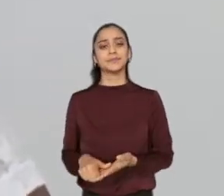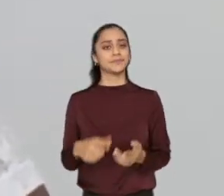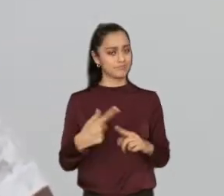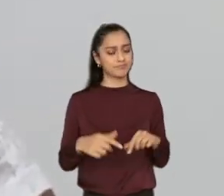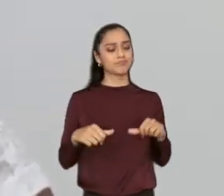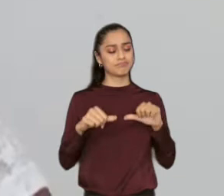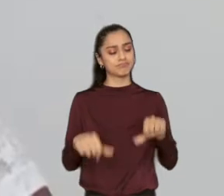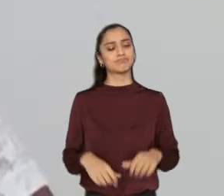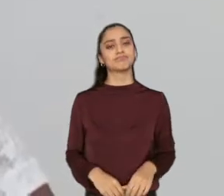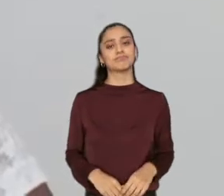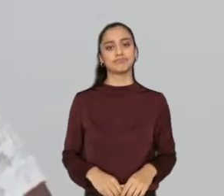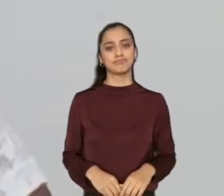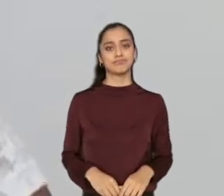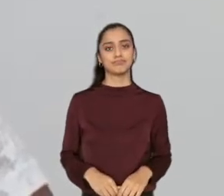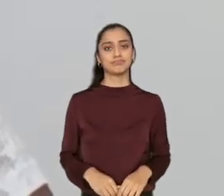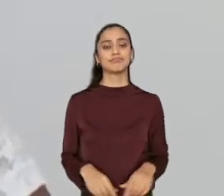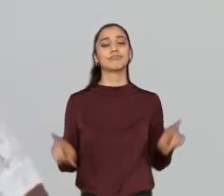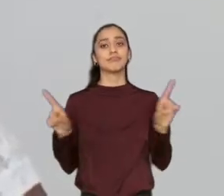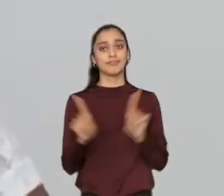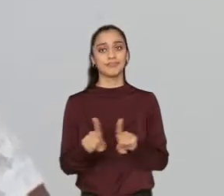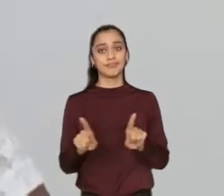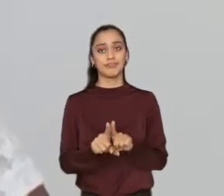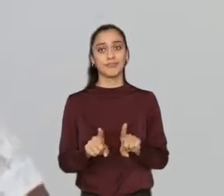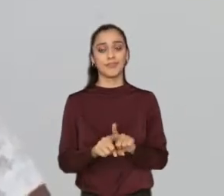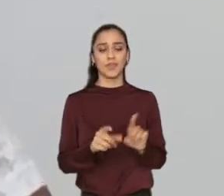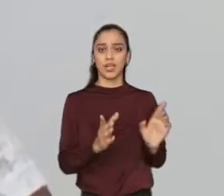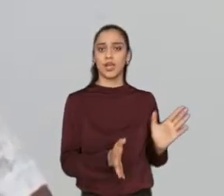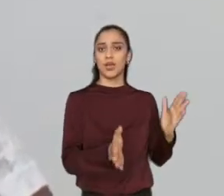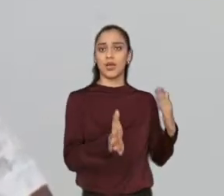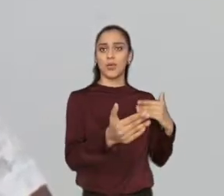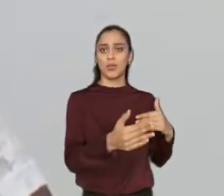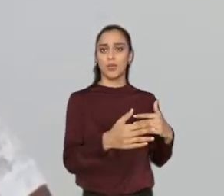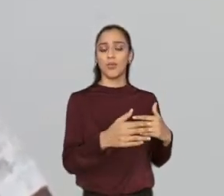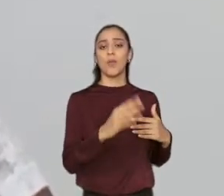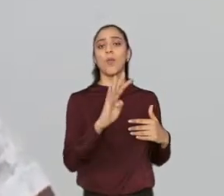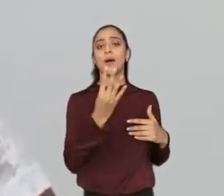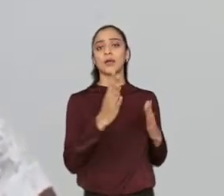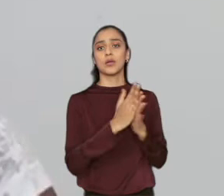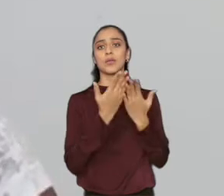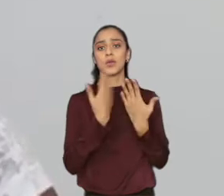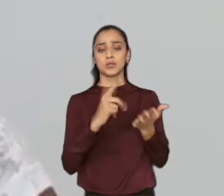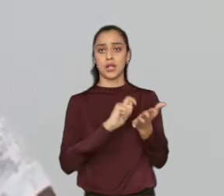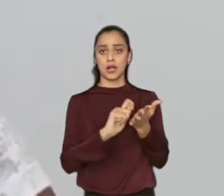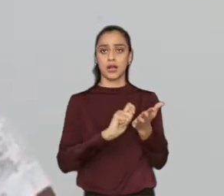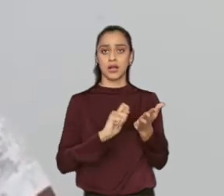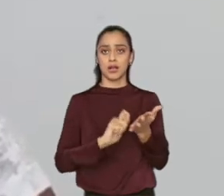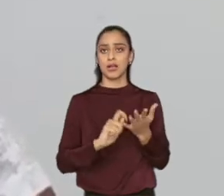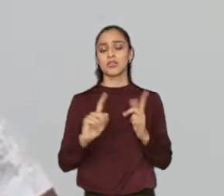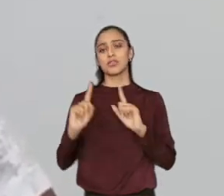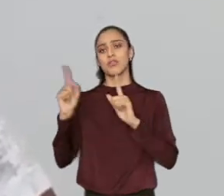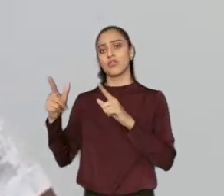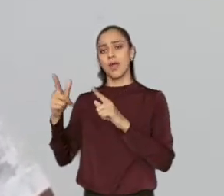Pero ahí voy. Okay, Ah, también tengo el 4 libros escritos ya. Iba donde